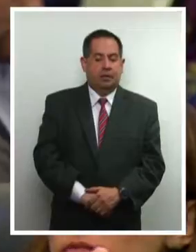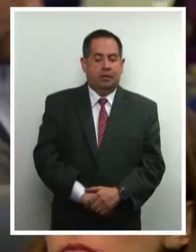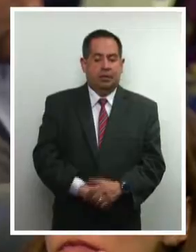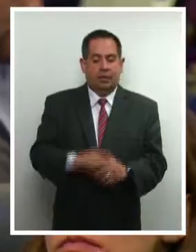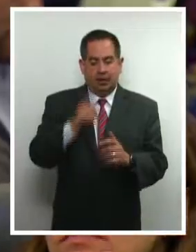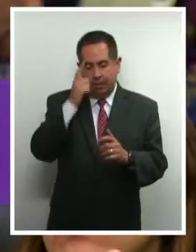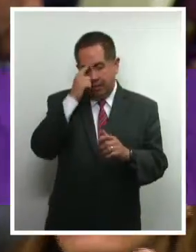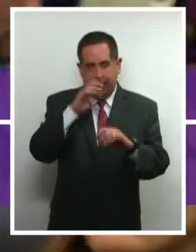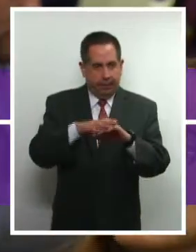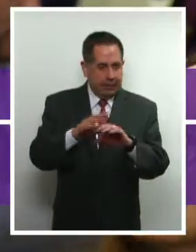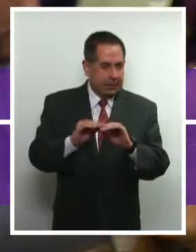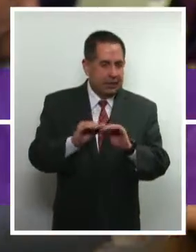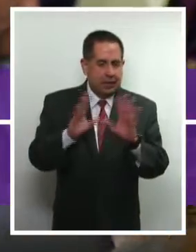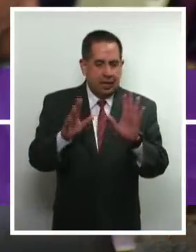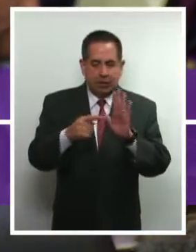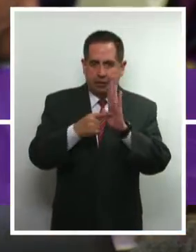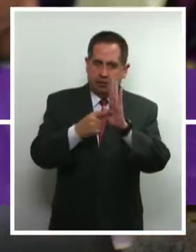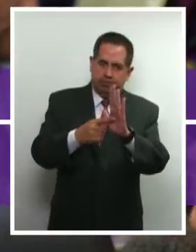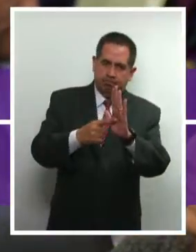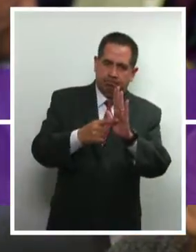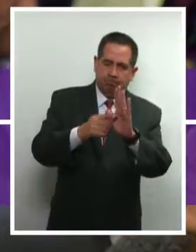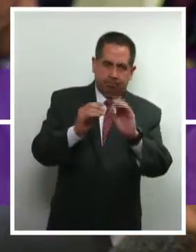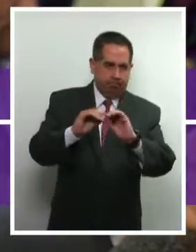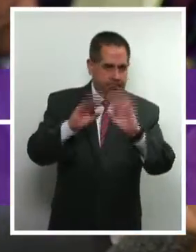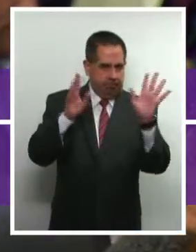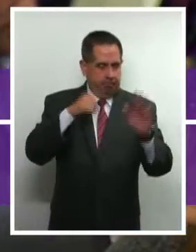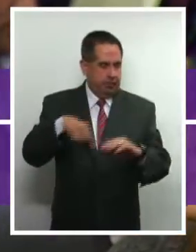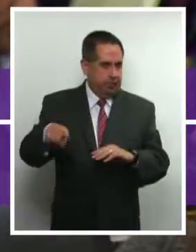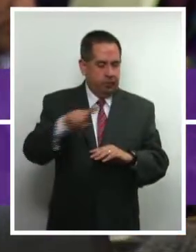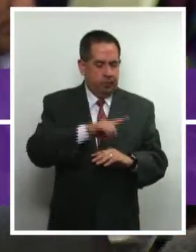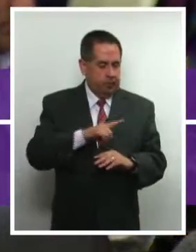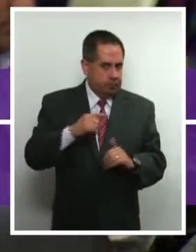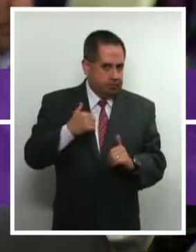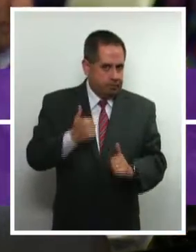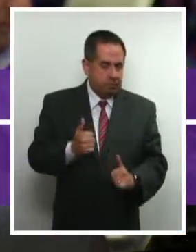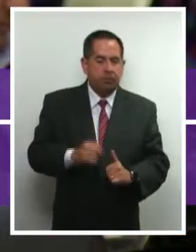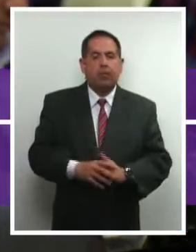simplemente para aclarar e ilustrar a la Asamblea.